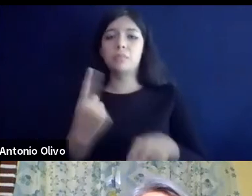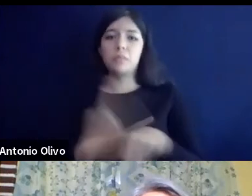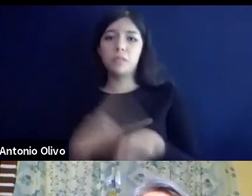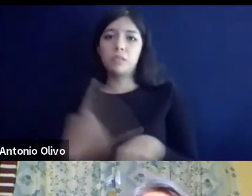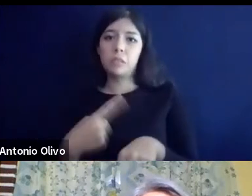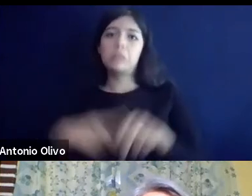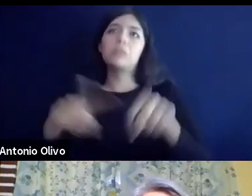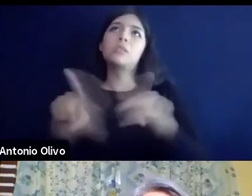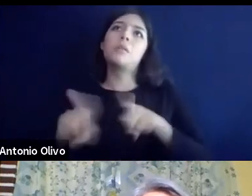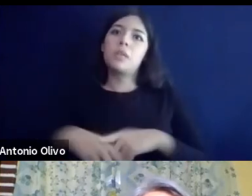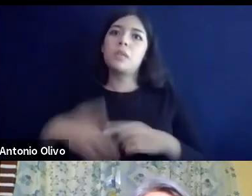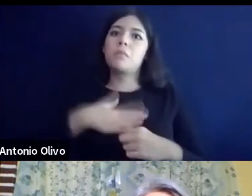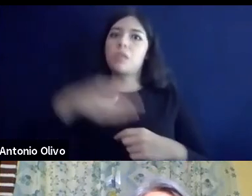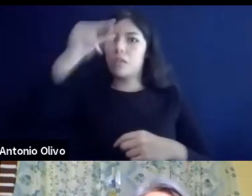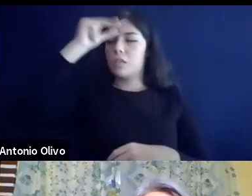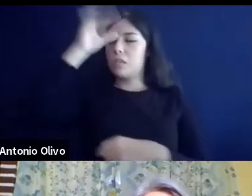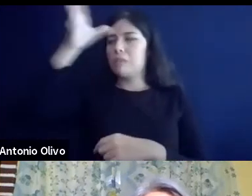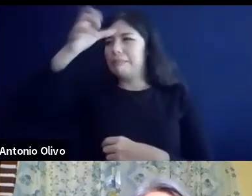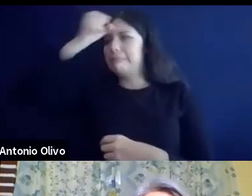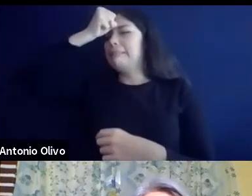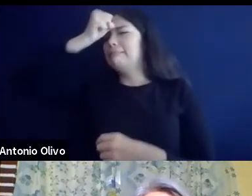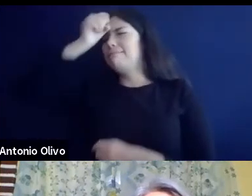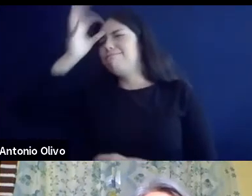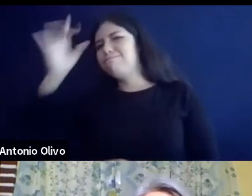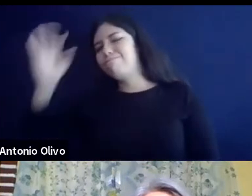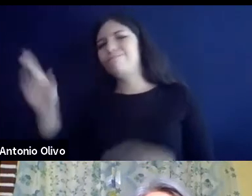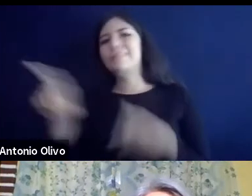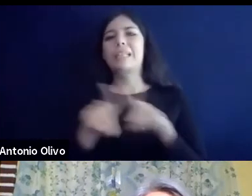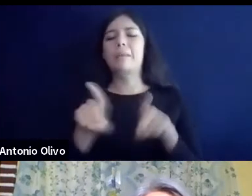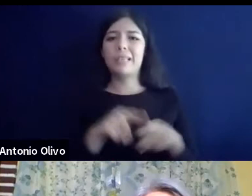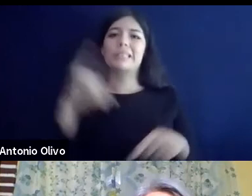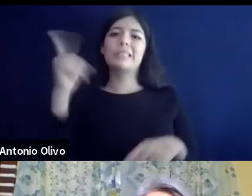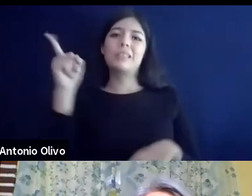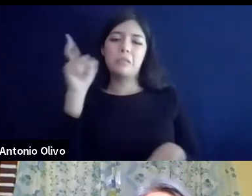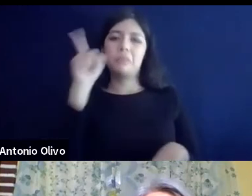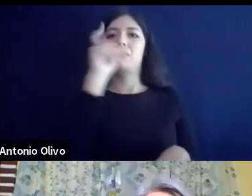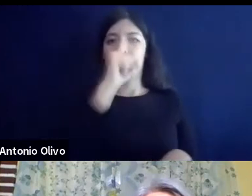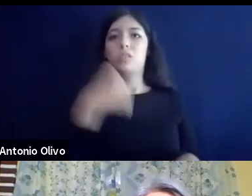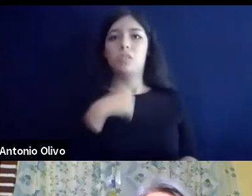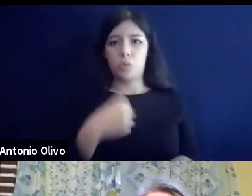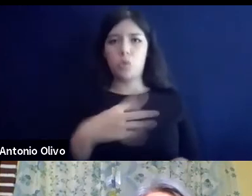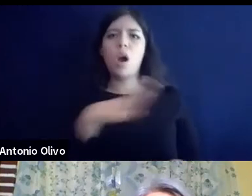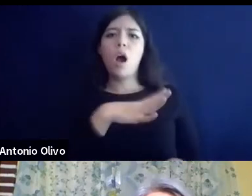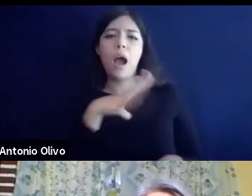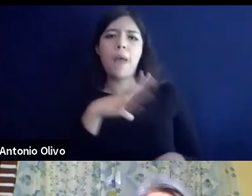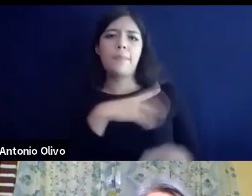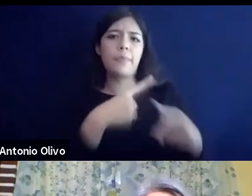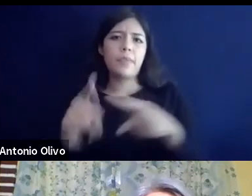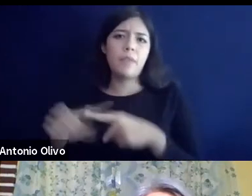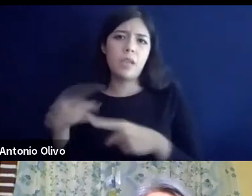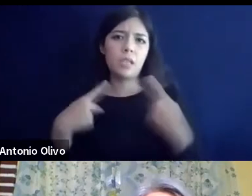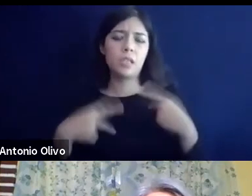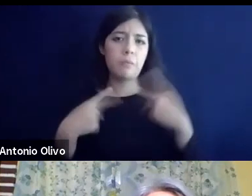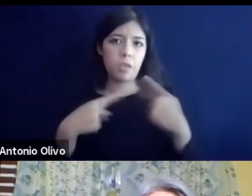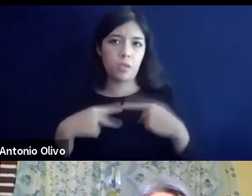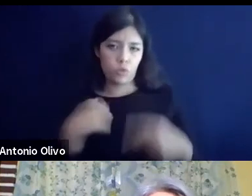una etapa horrible para mí. Y yo tengo pacientes con discapacidades profundas que a veces ni siquiera les dan la